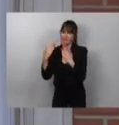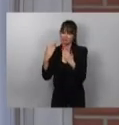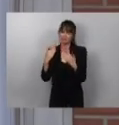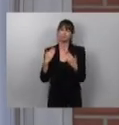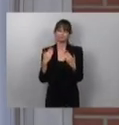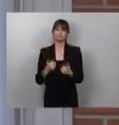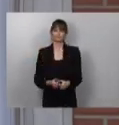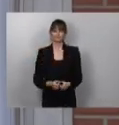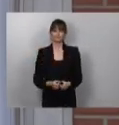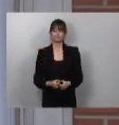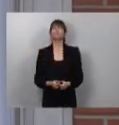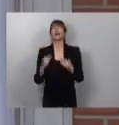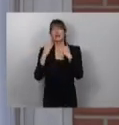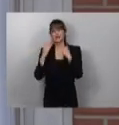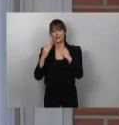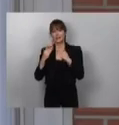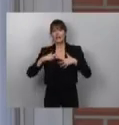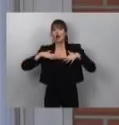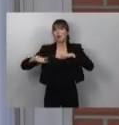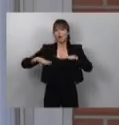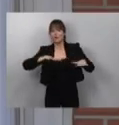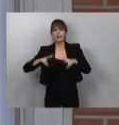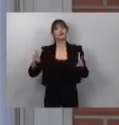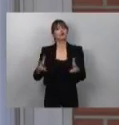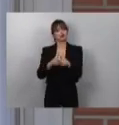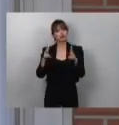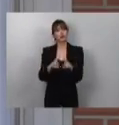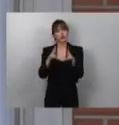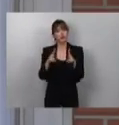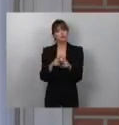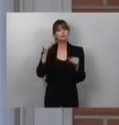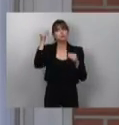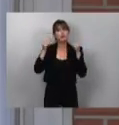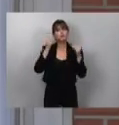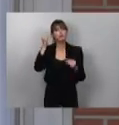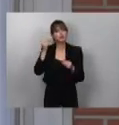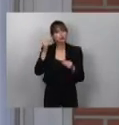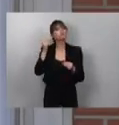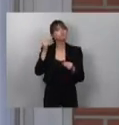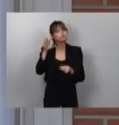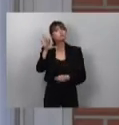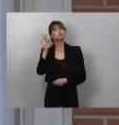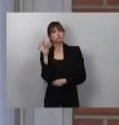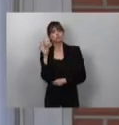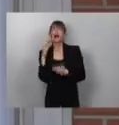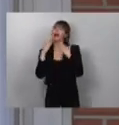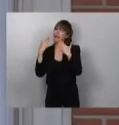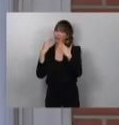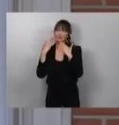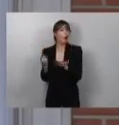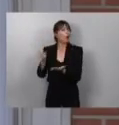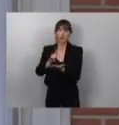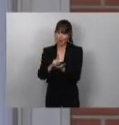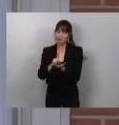del fango sobre el contrario no el fango lo han traído el conjunto de las fuerzas políticas que están en el parlamento también el partido socialista Me parece muy hipócrita